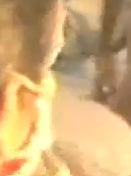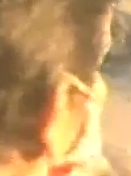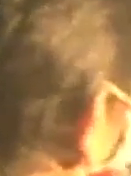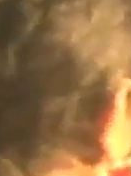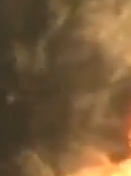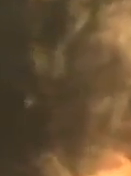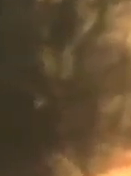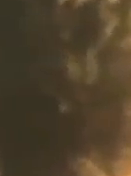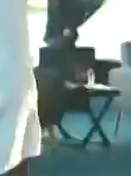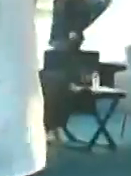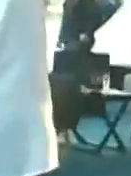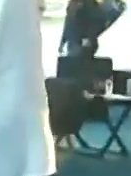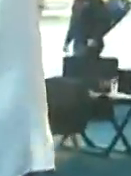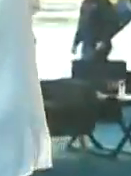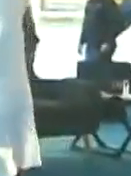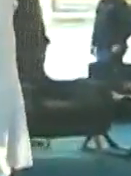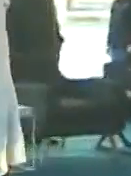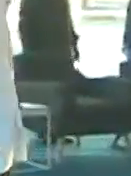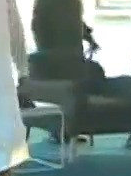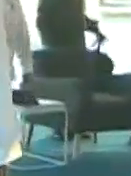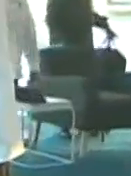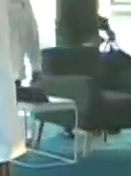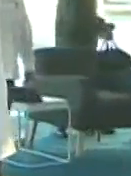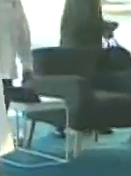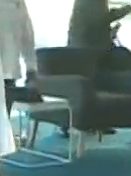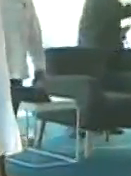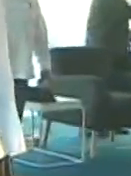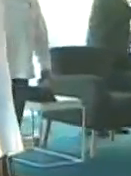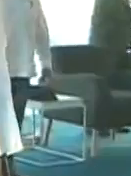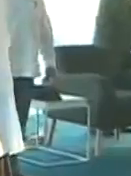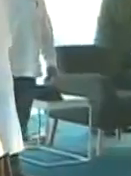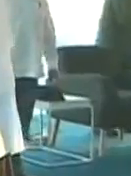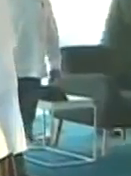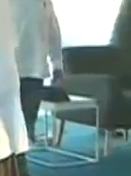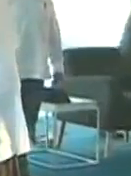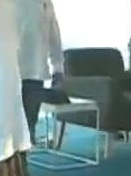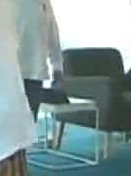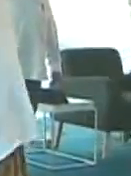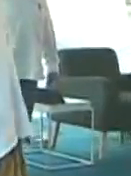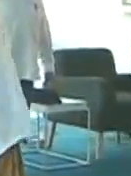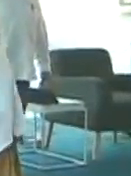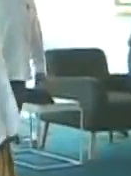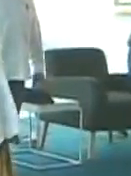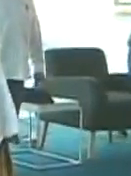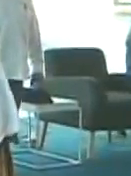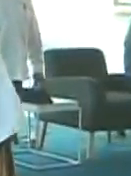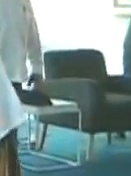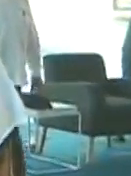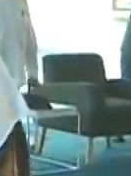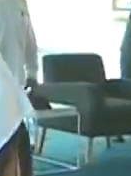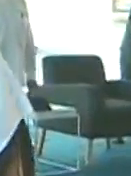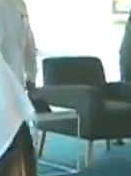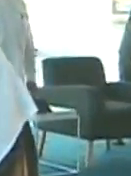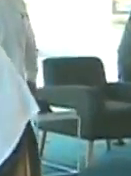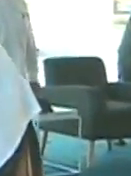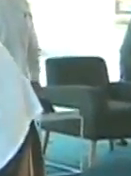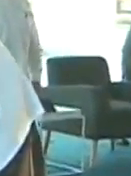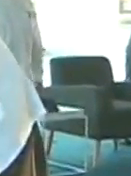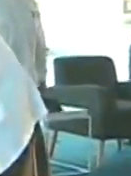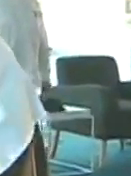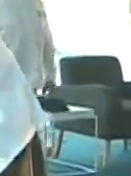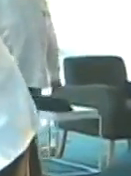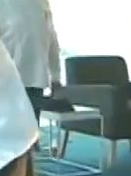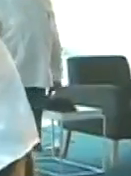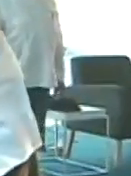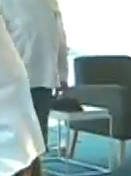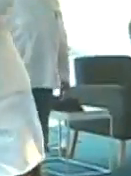saluda el presidente Nicolás Maduro Moros a los habitantes del estado de La Guaira, historiadores, importantes escritores. También se encuentra en